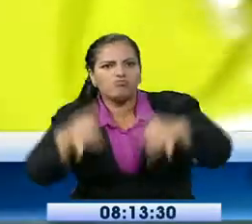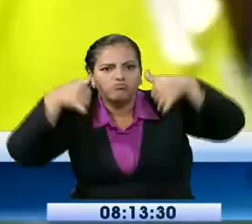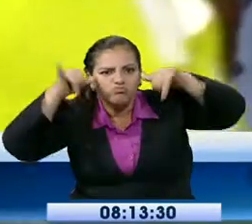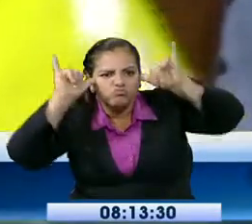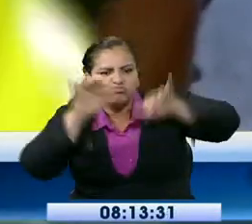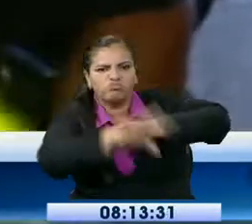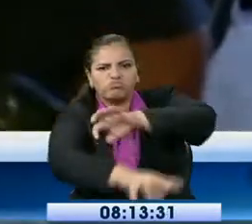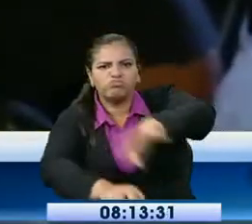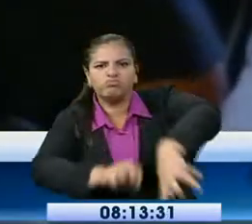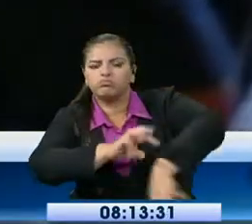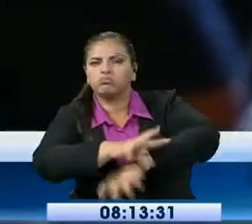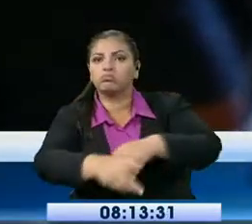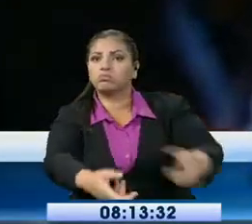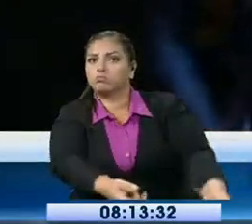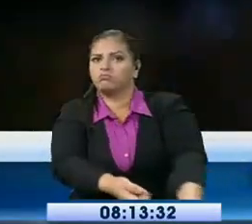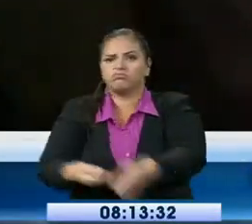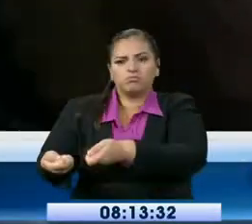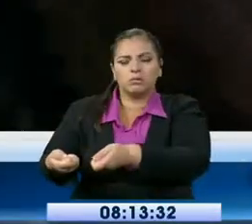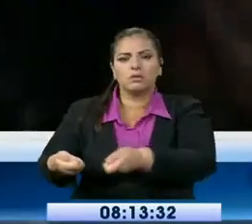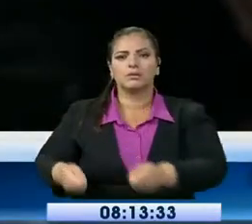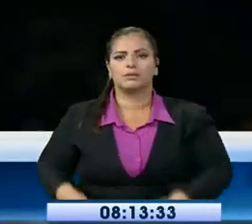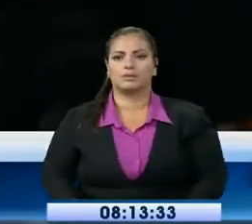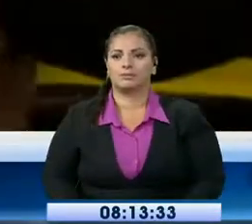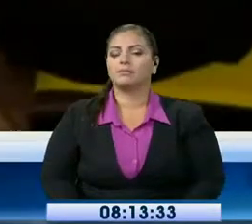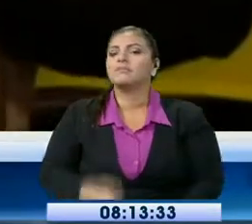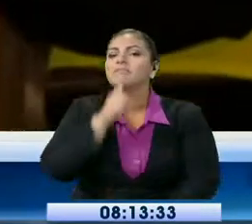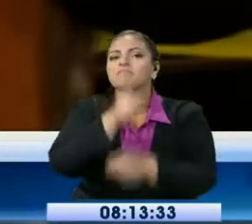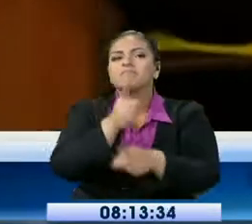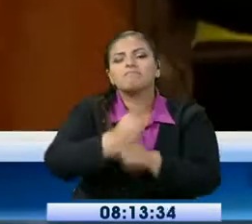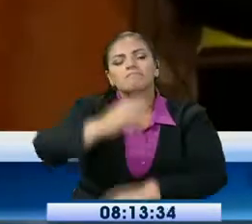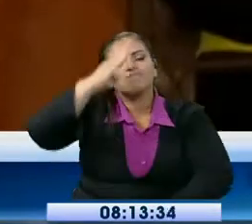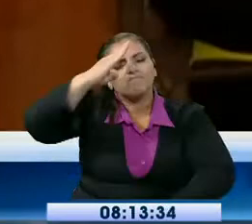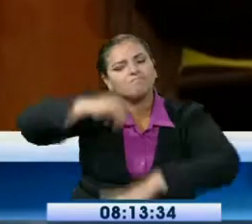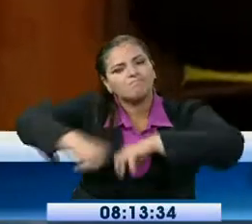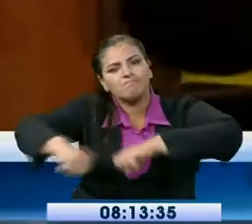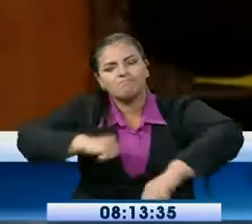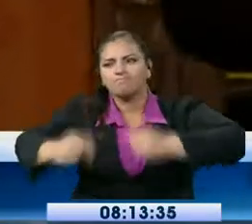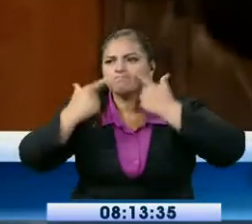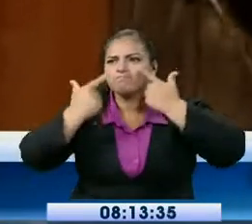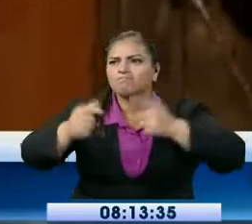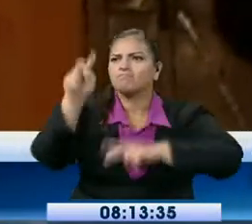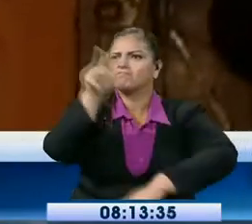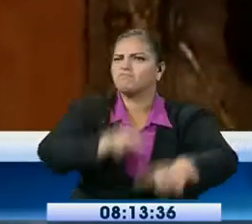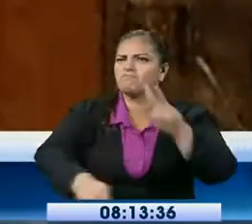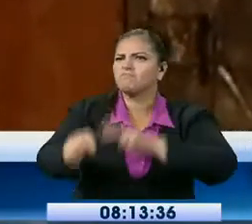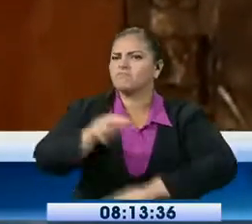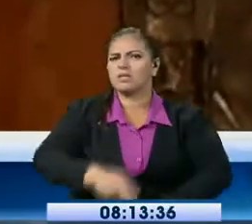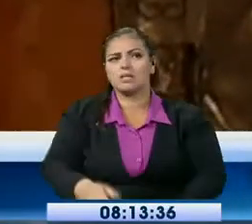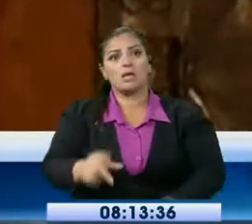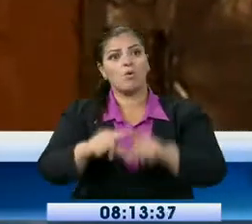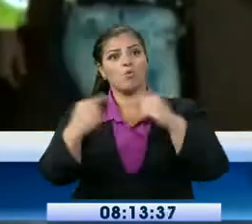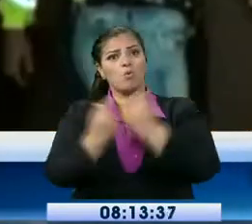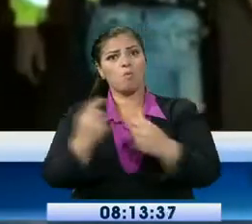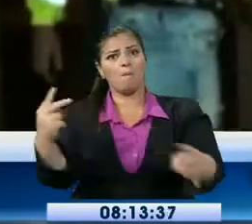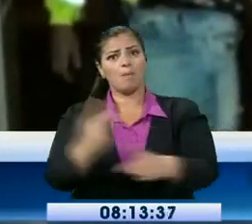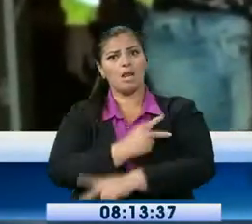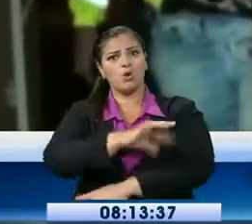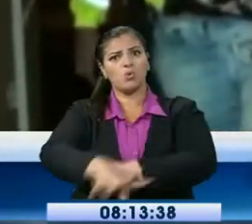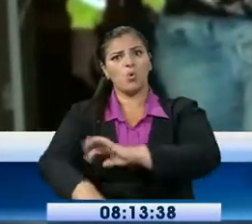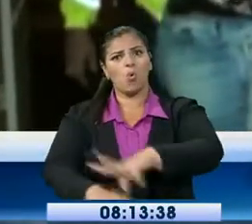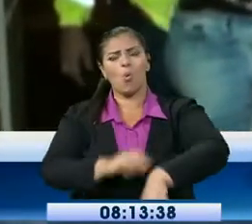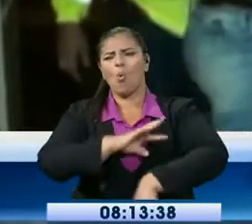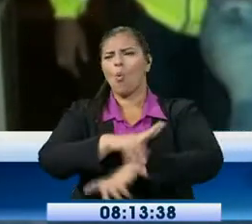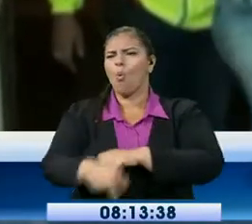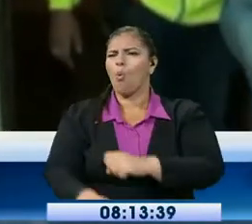operativos Fortaleza se enfocó en combatir el amplio espectro delictivo de asalto y robo en todas sus modalidades. Solo en los distritos de